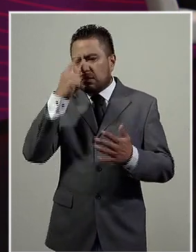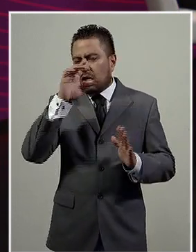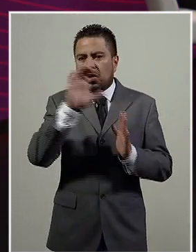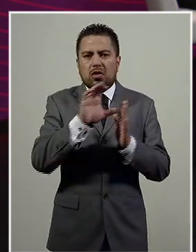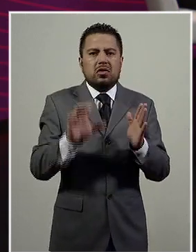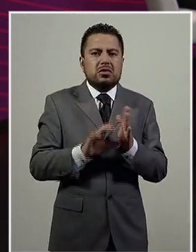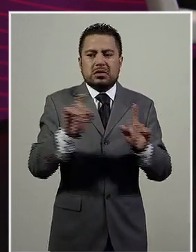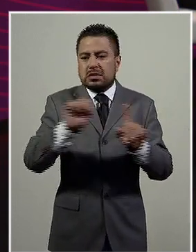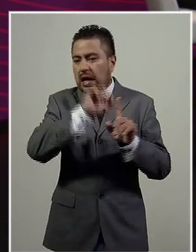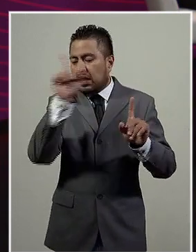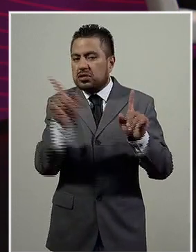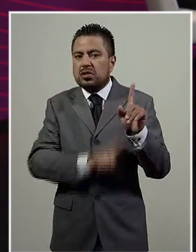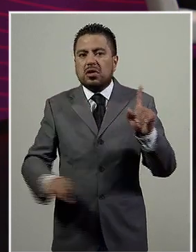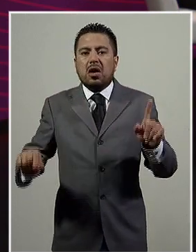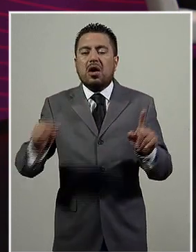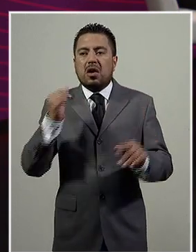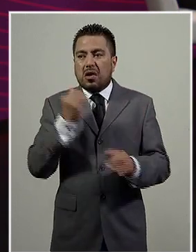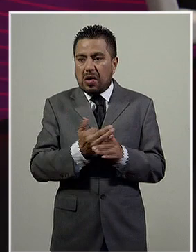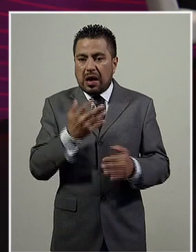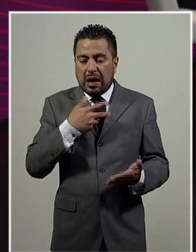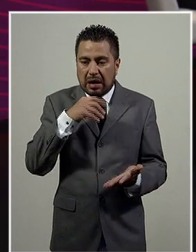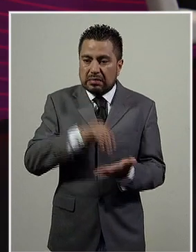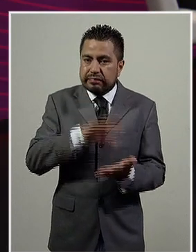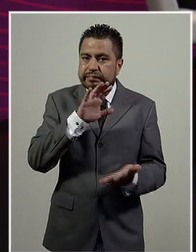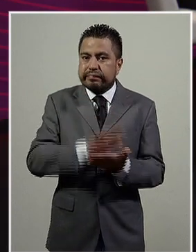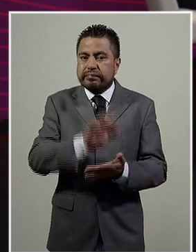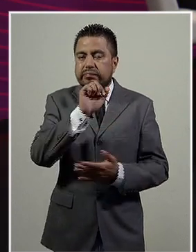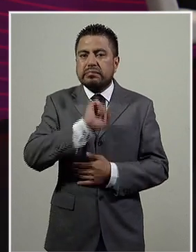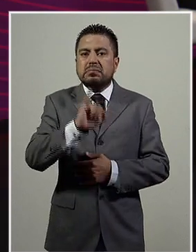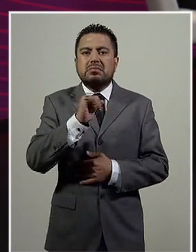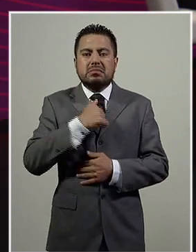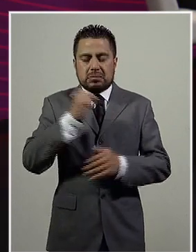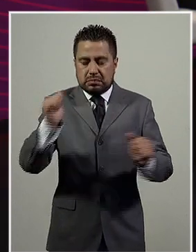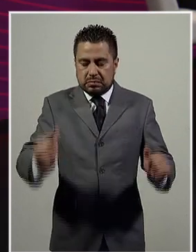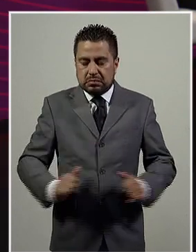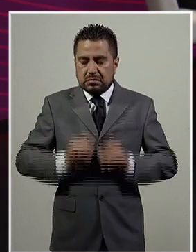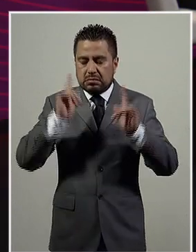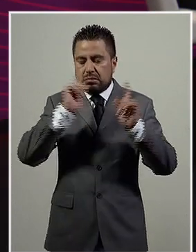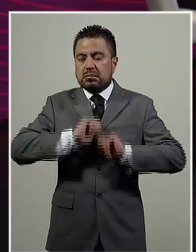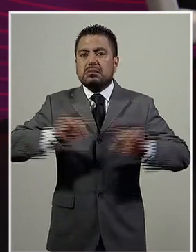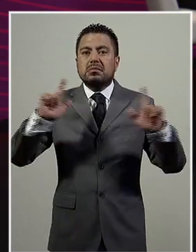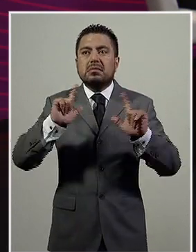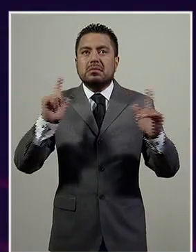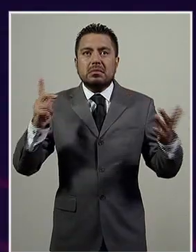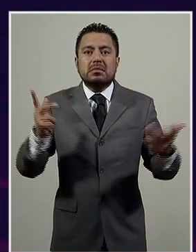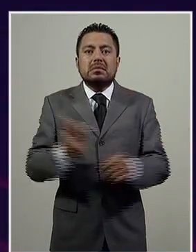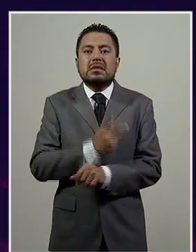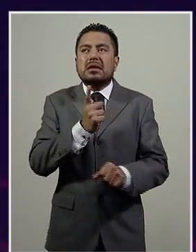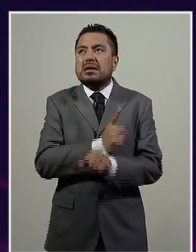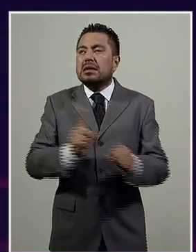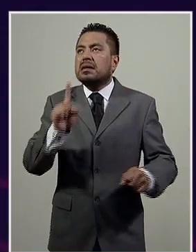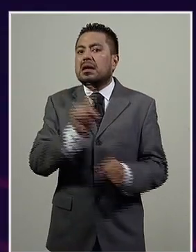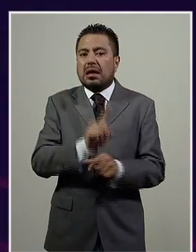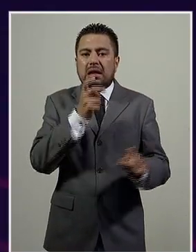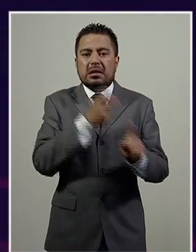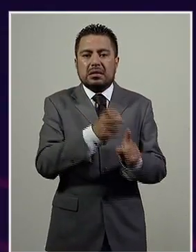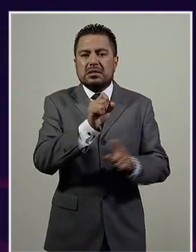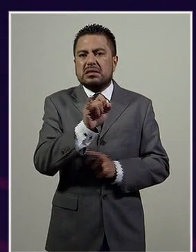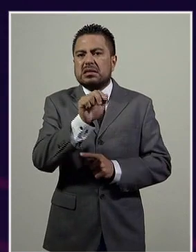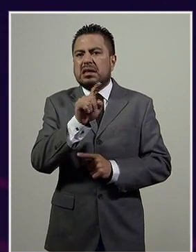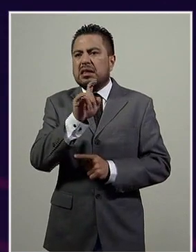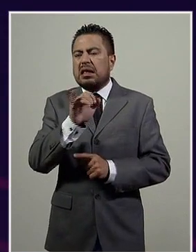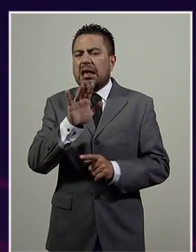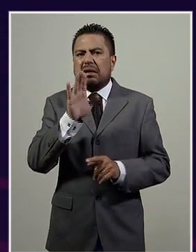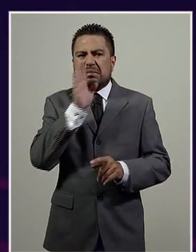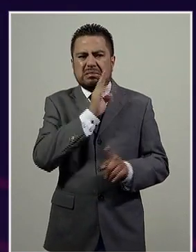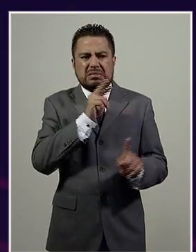Constitución Nacional y me sorprendió mucho enterarme ese día que la laicidad está mal vista por un